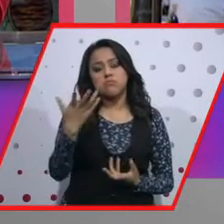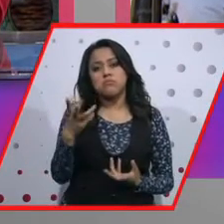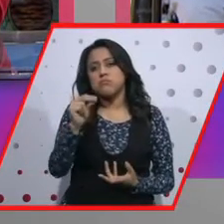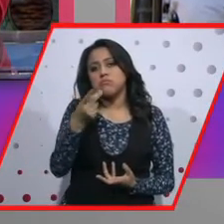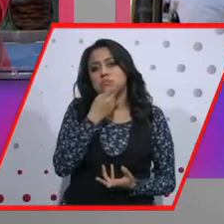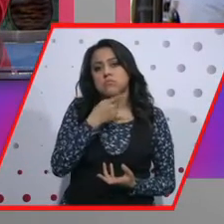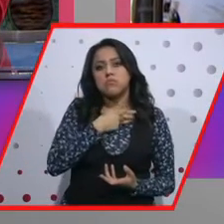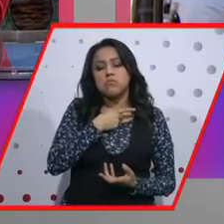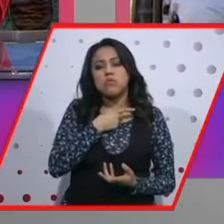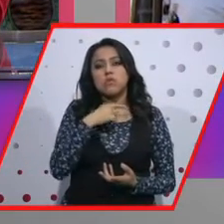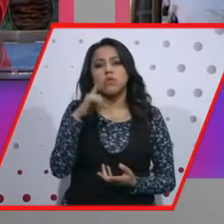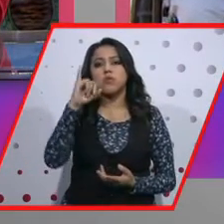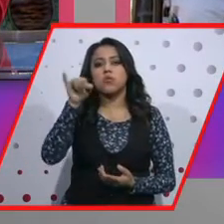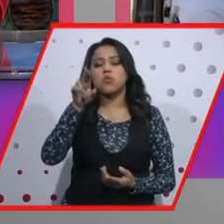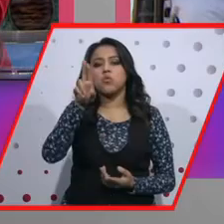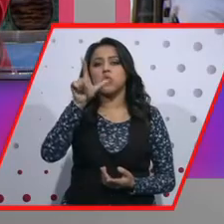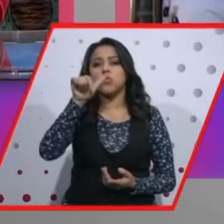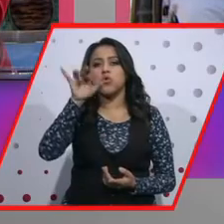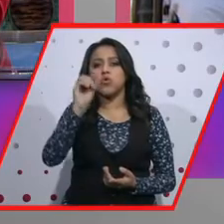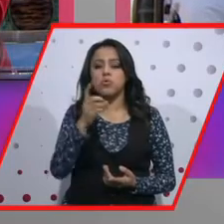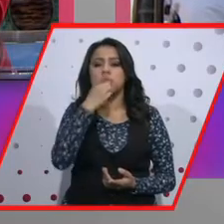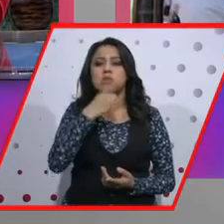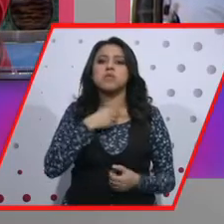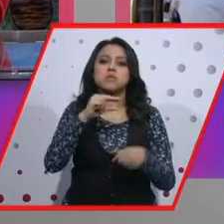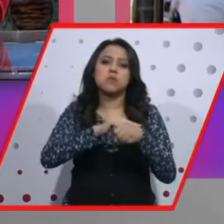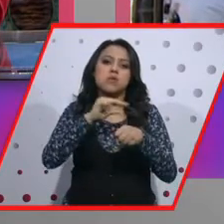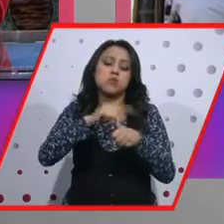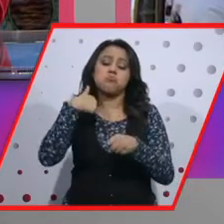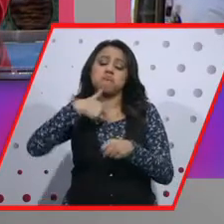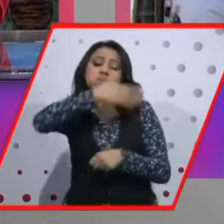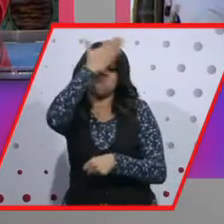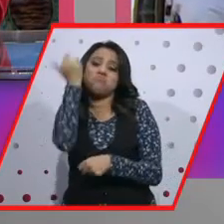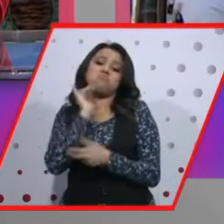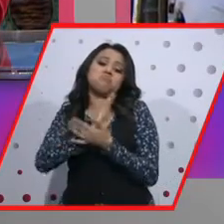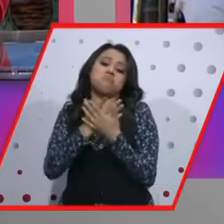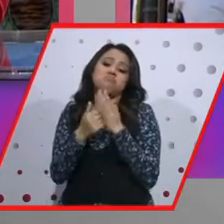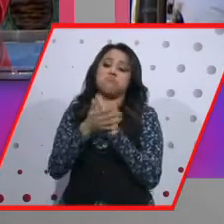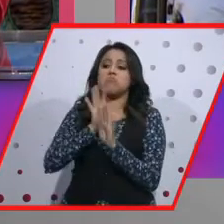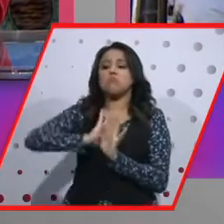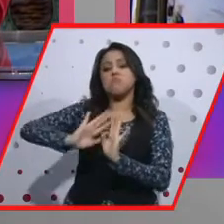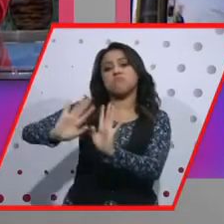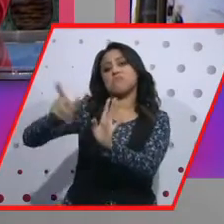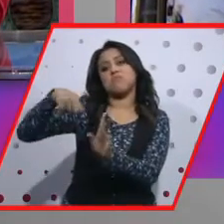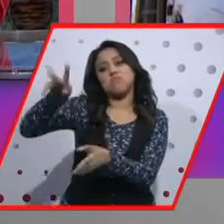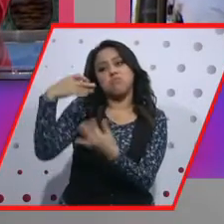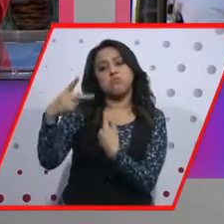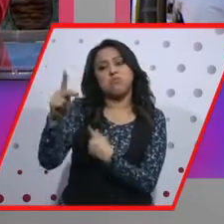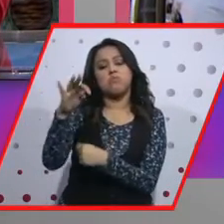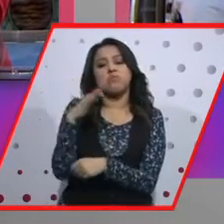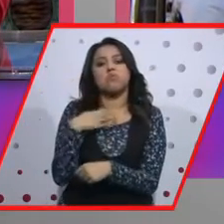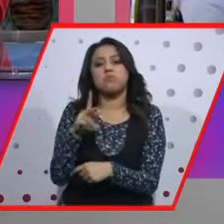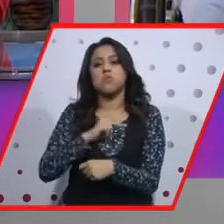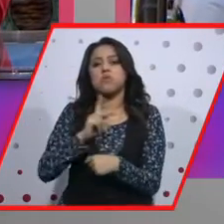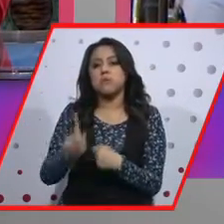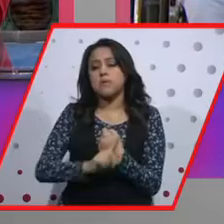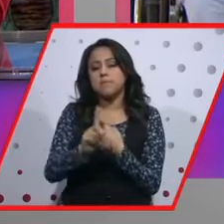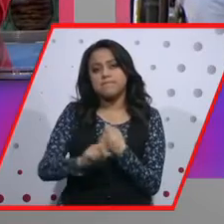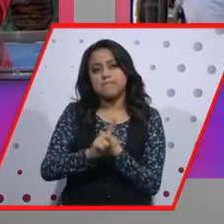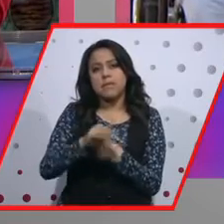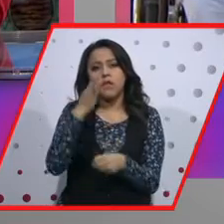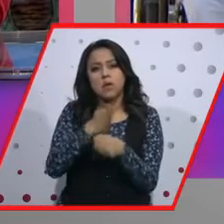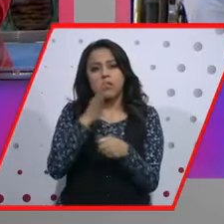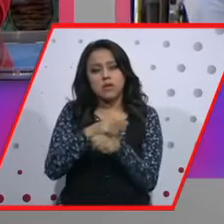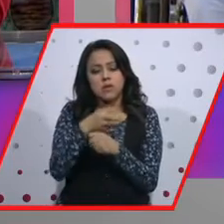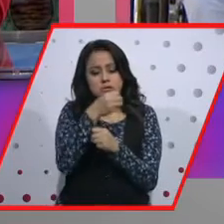señor Julio Pérez, el doctor, me dice que pues, él se lava las manos. A ver, vamos a tratar de ponerle